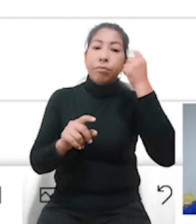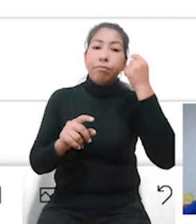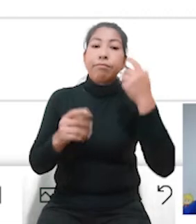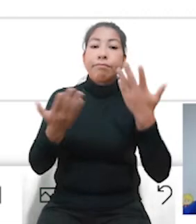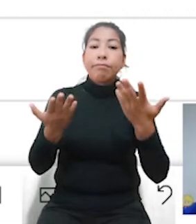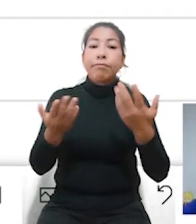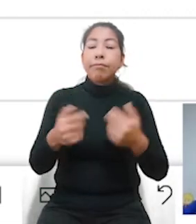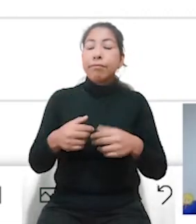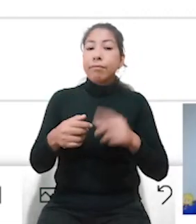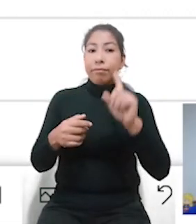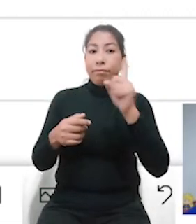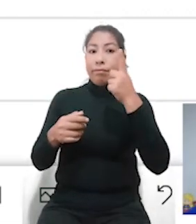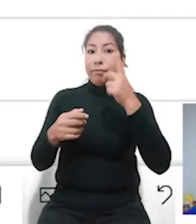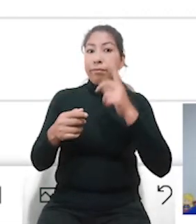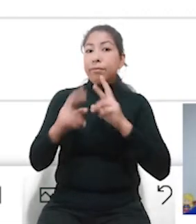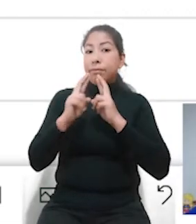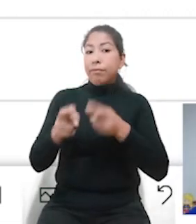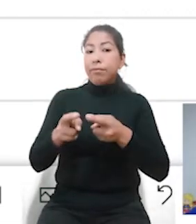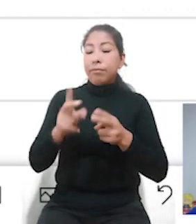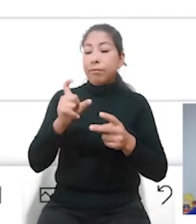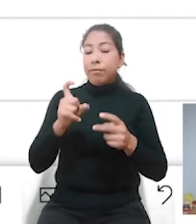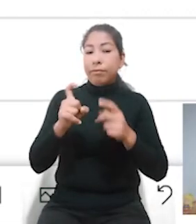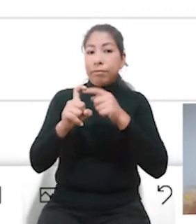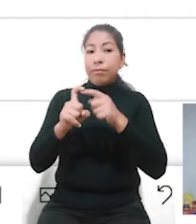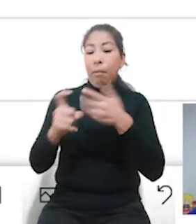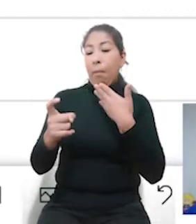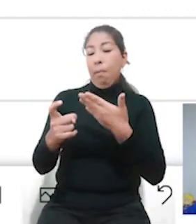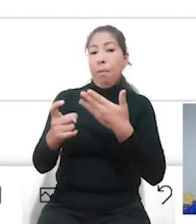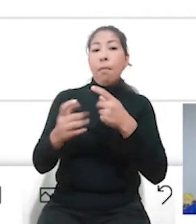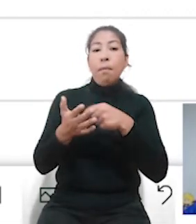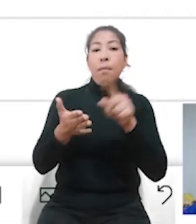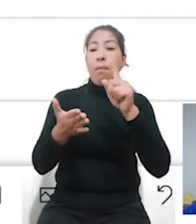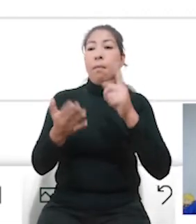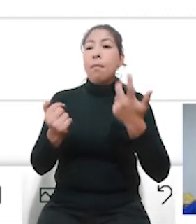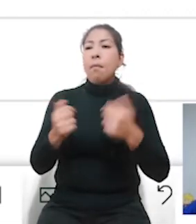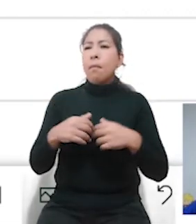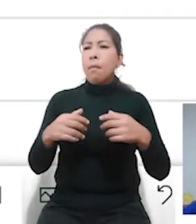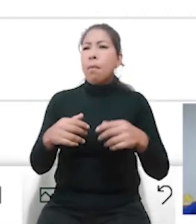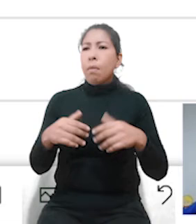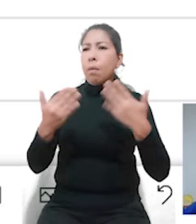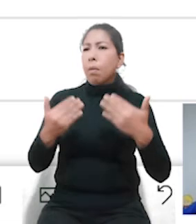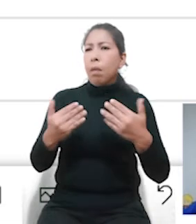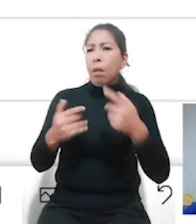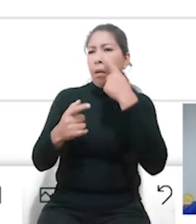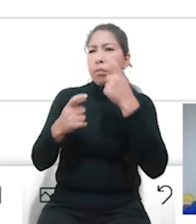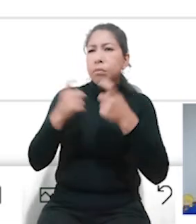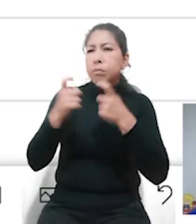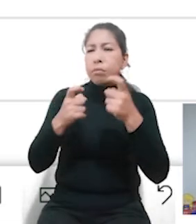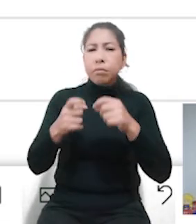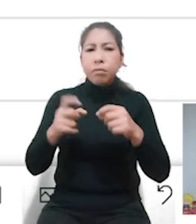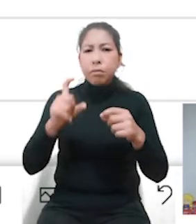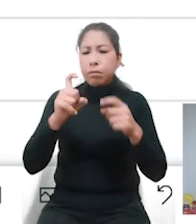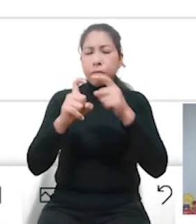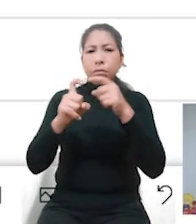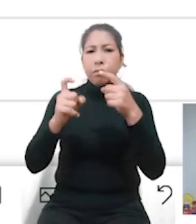Entonces concluimos que el primer valor cumple con la igualdad, mientras que en el segundo valor tenemos que hacer